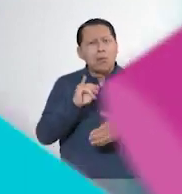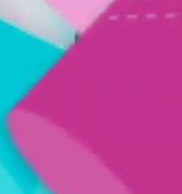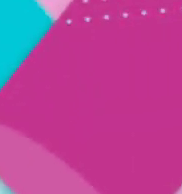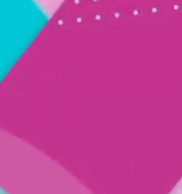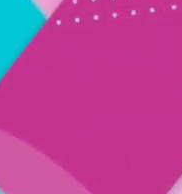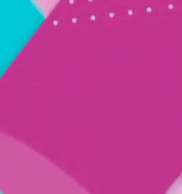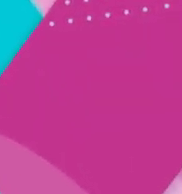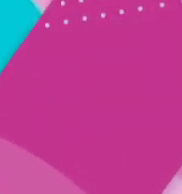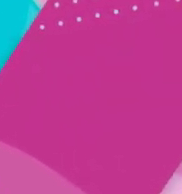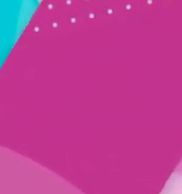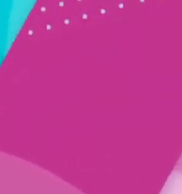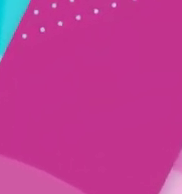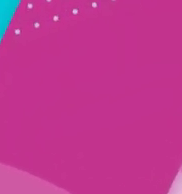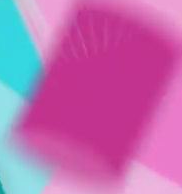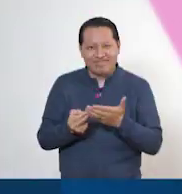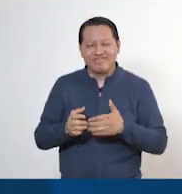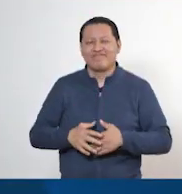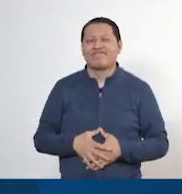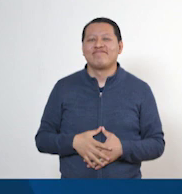dibujo.